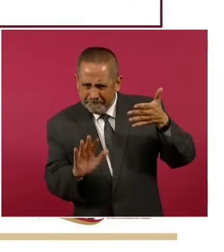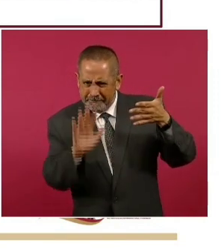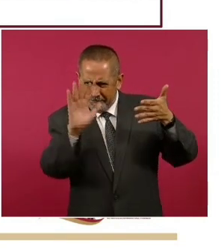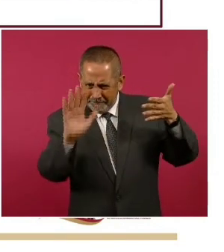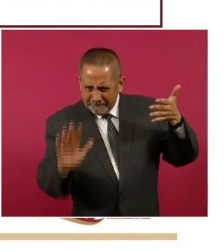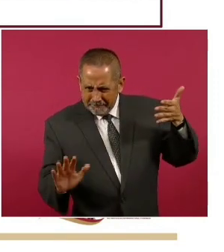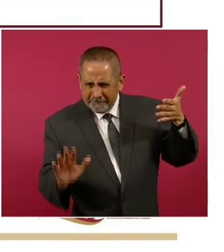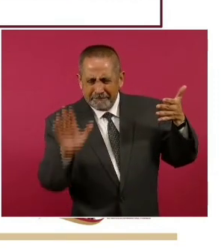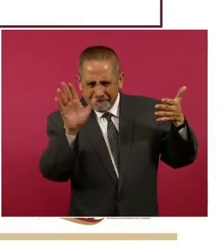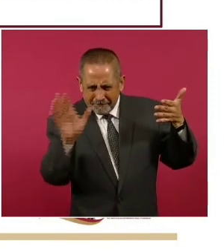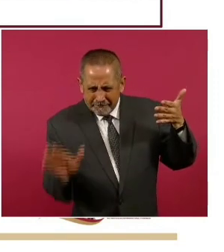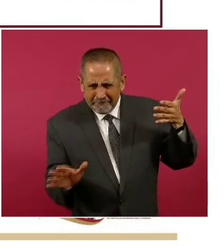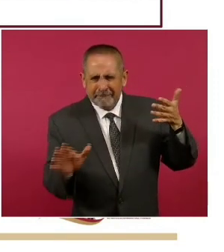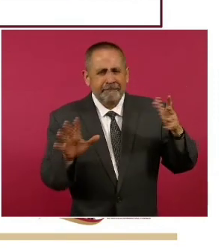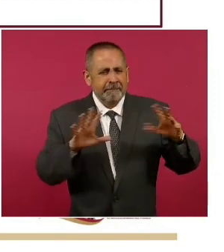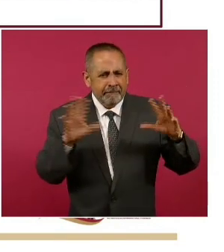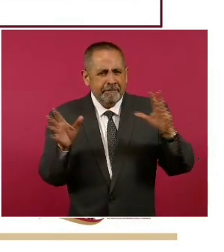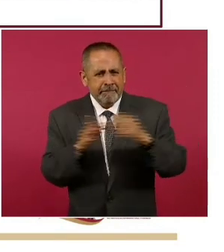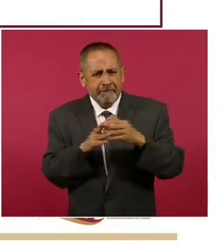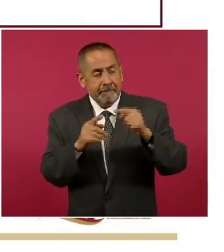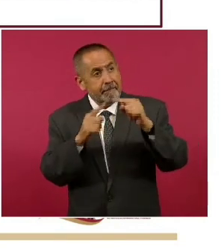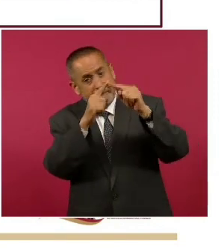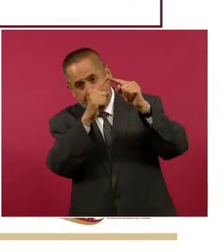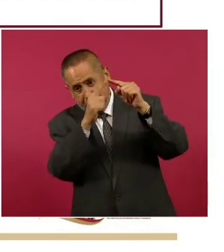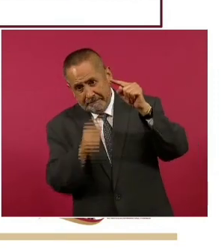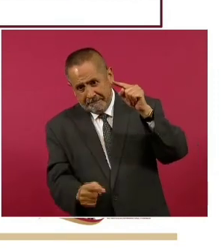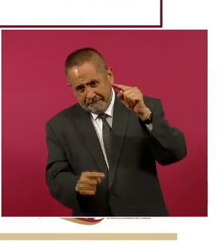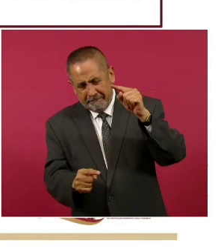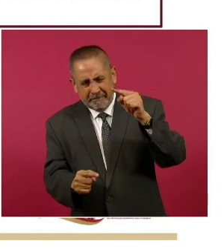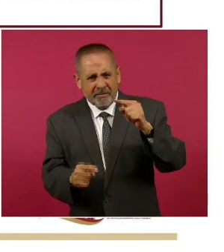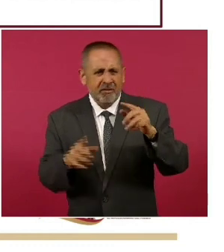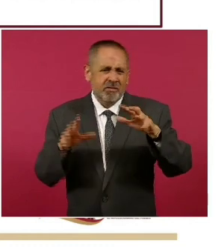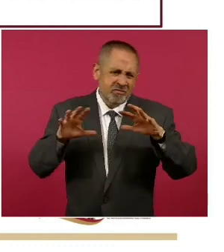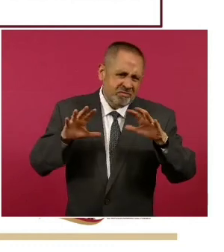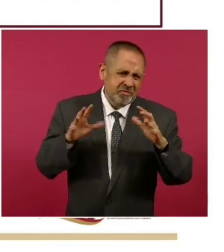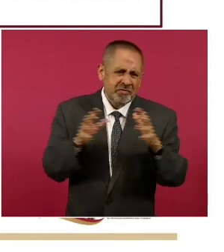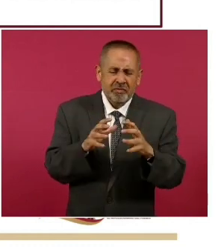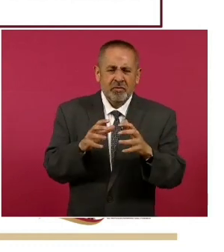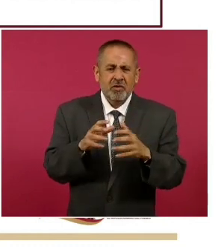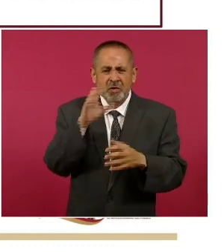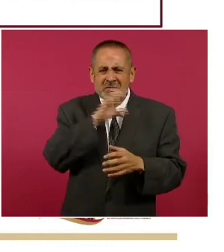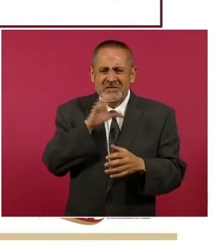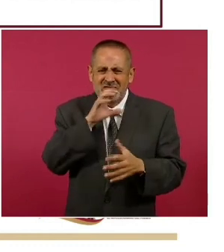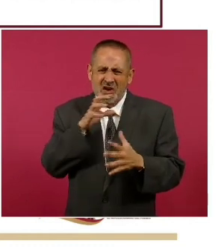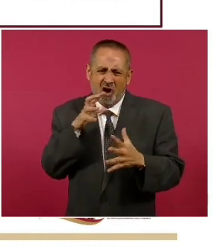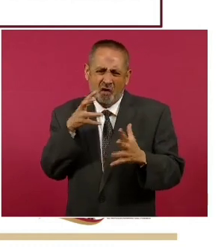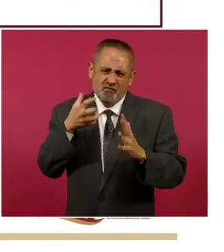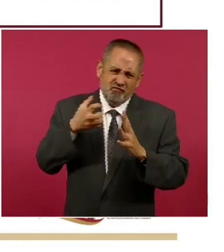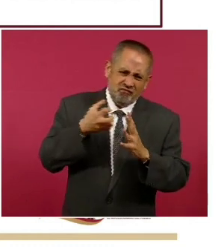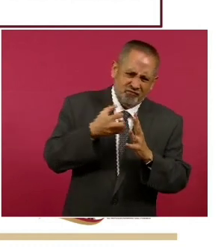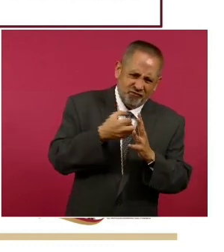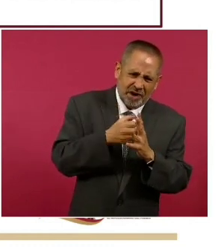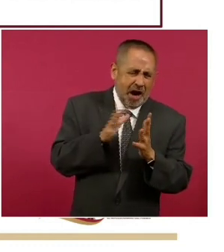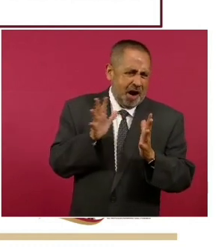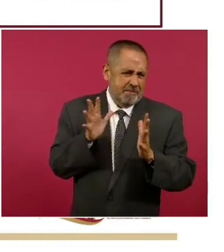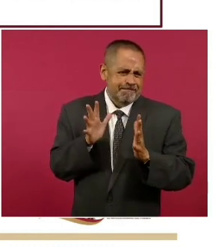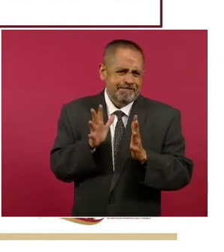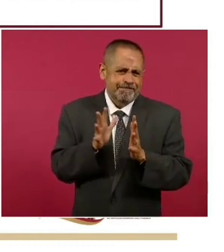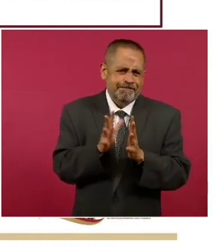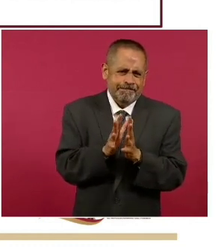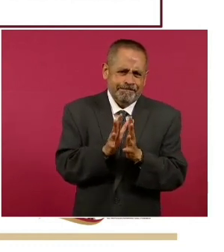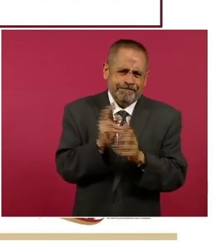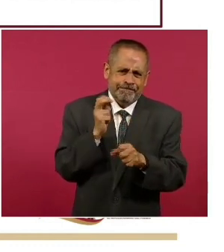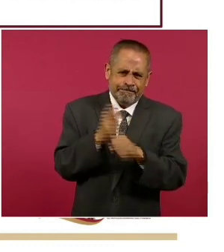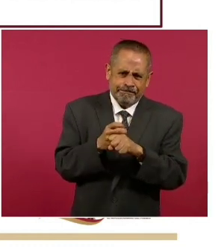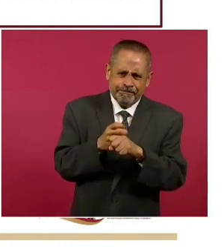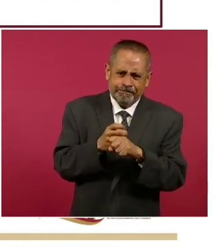el nivel más bajo de la cortina, se termofusionan entre sí y se anclan en la parte de concreto y aseguran